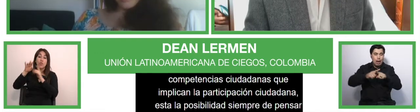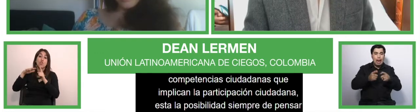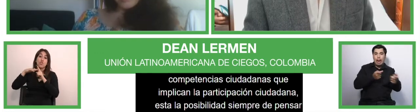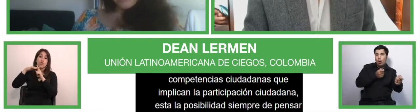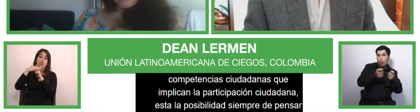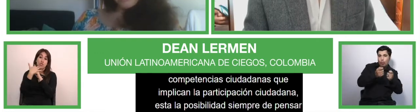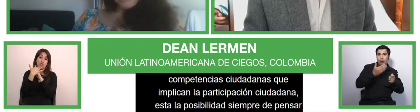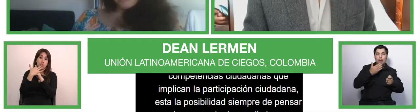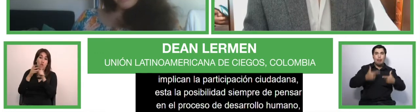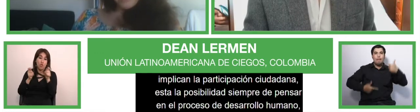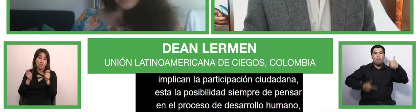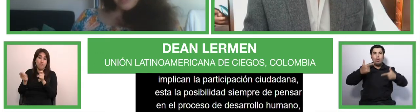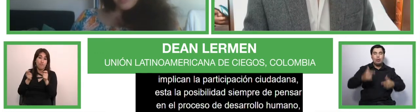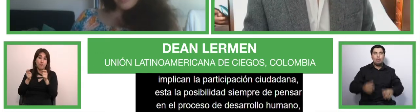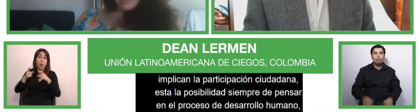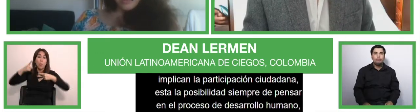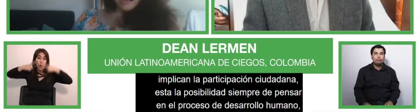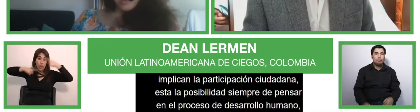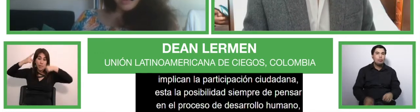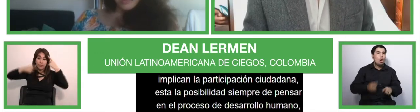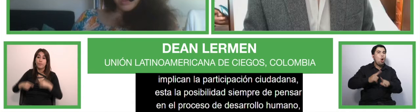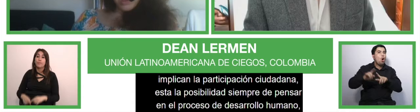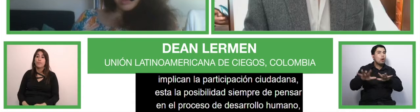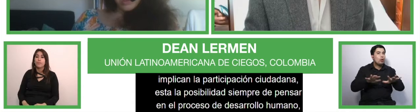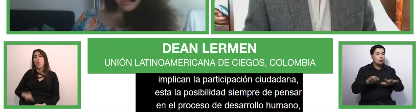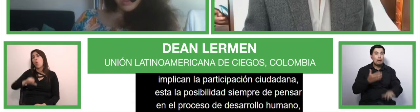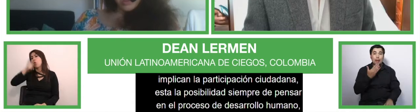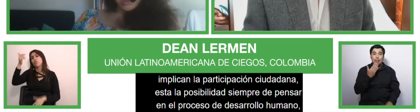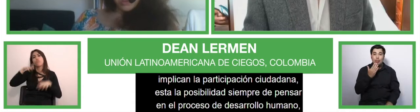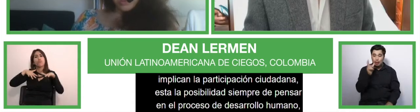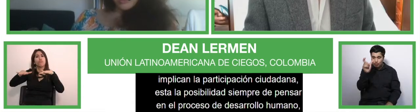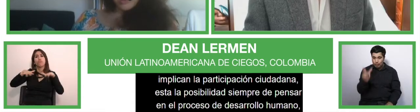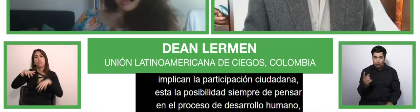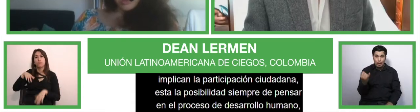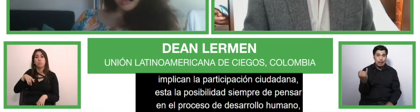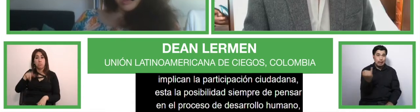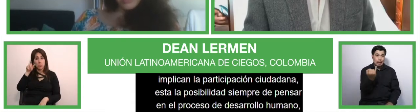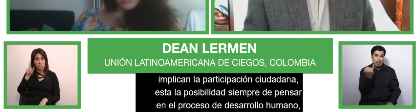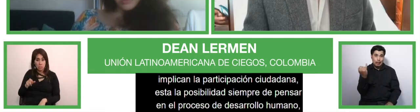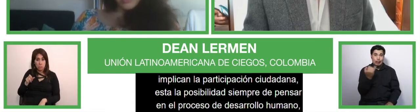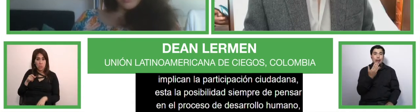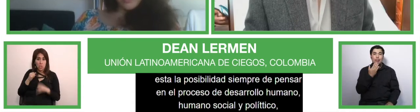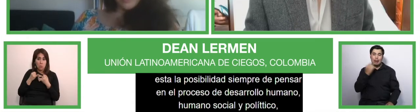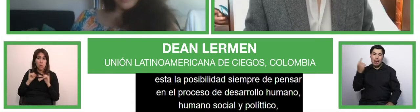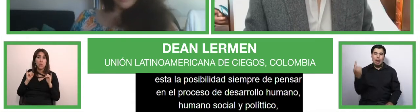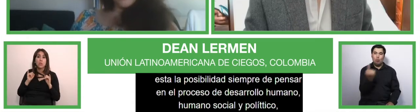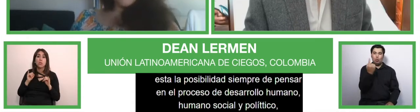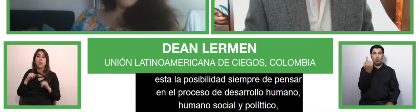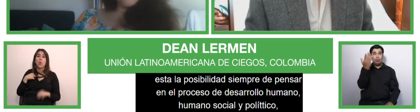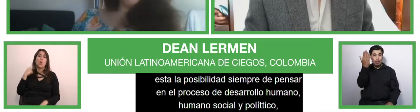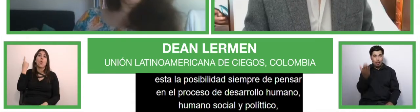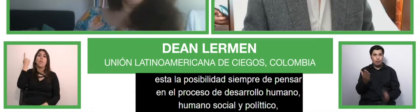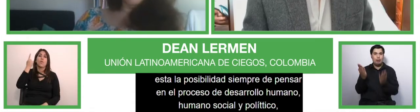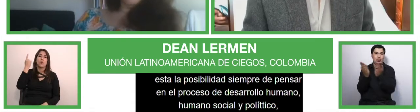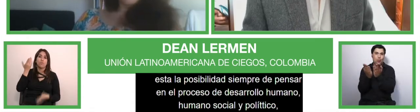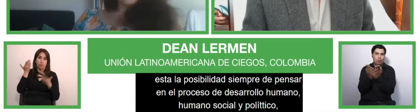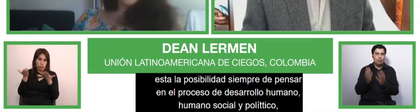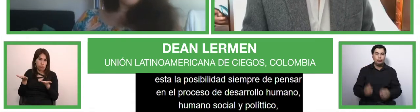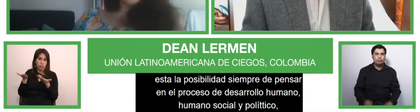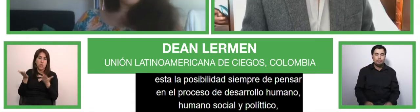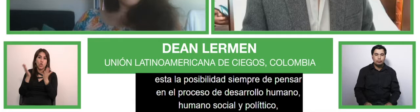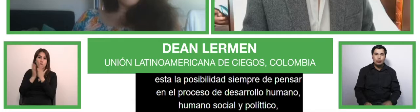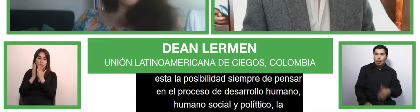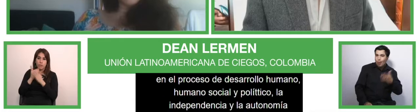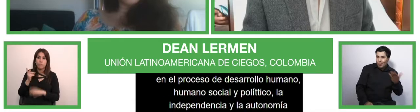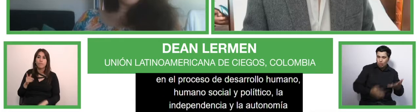político. Y otra cosa, la independencia y la autonomía del estudiante. Por